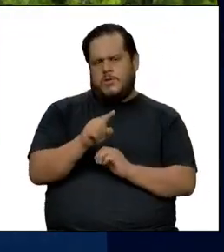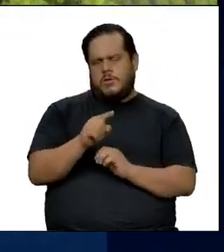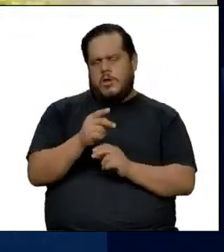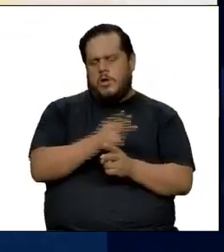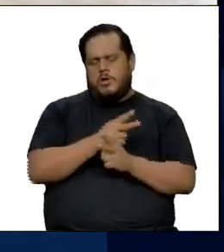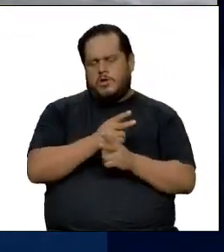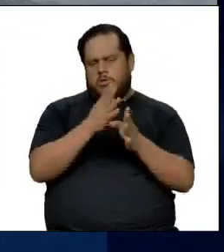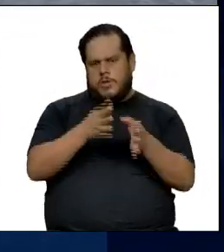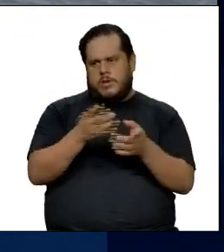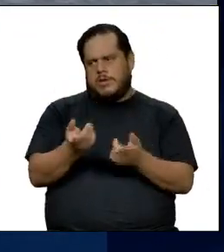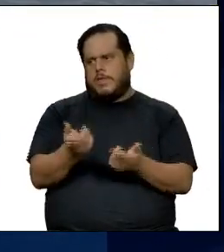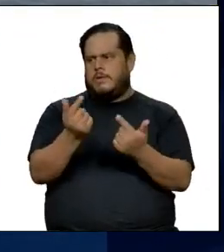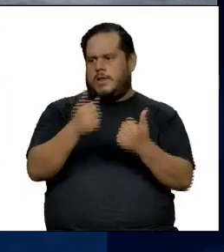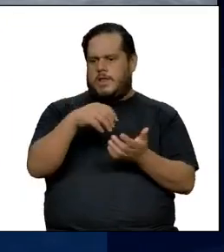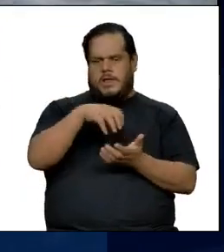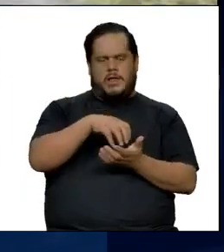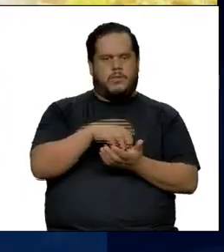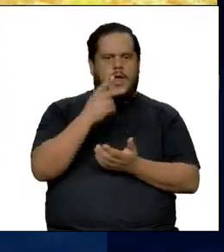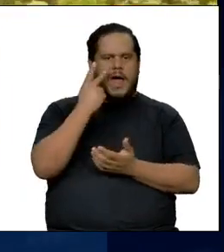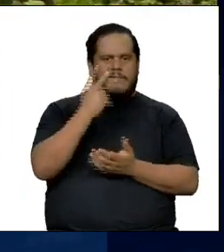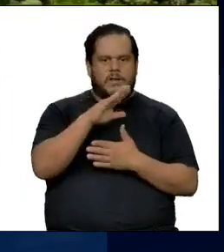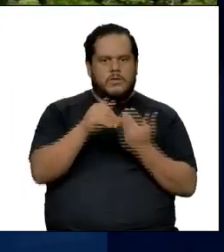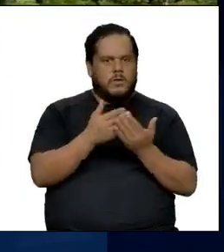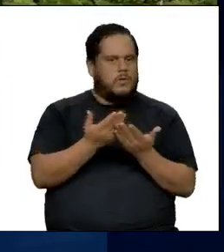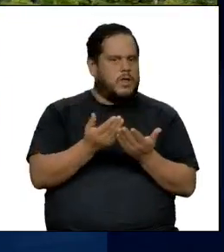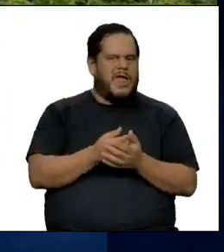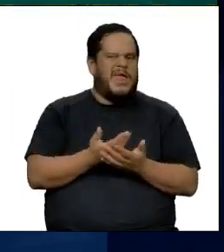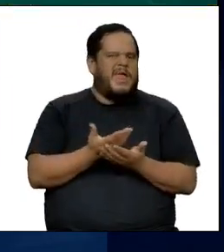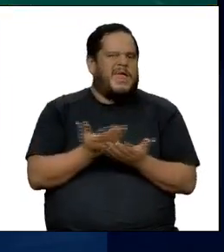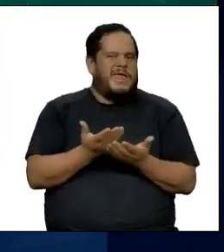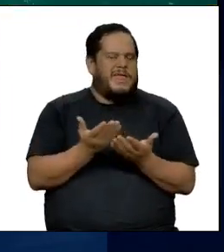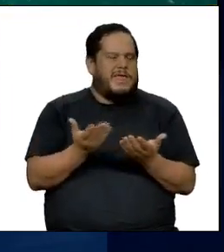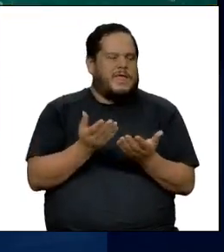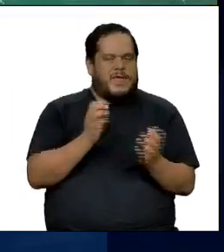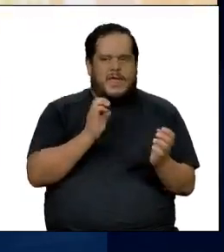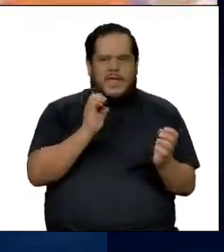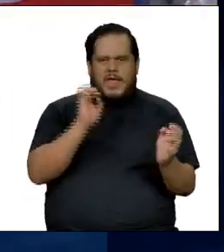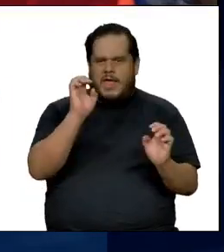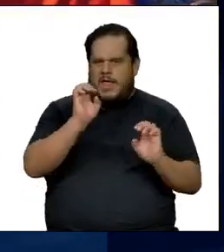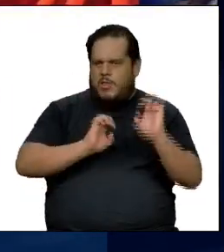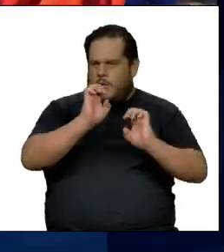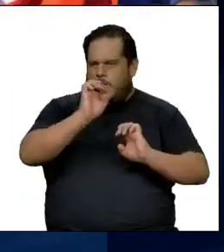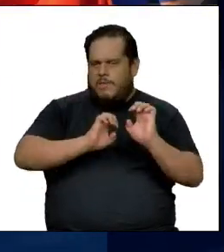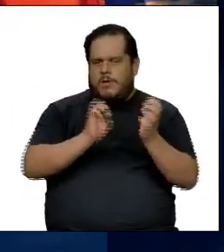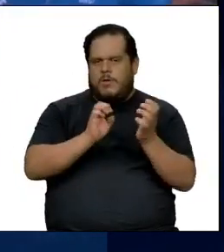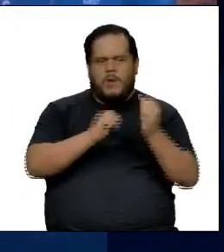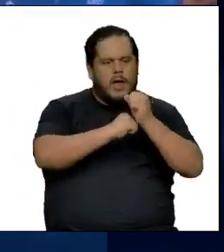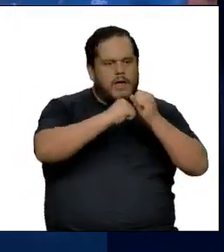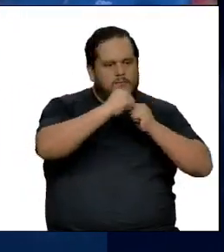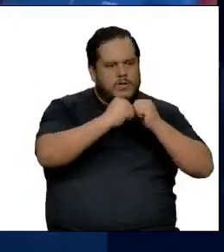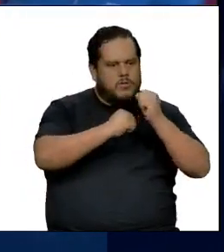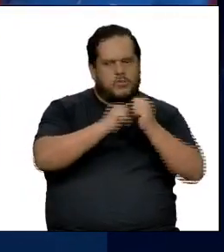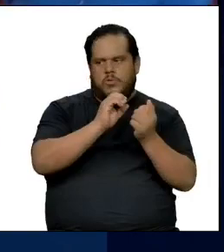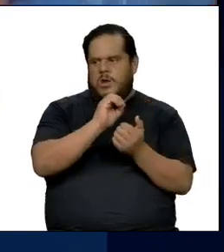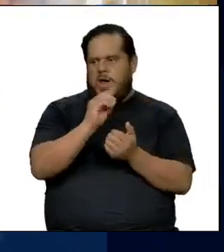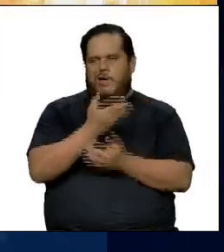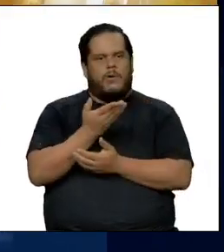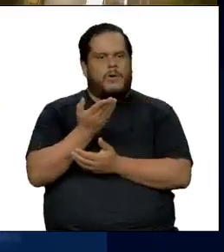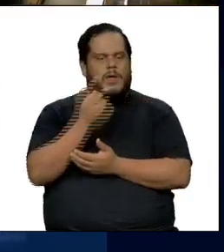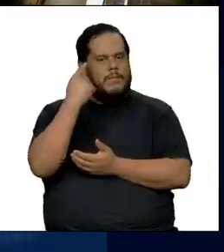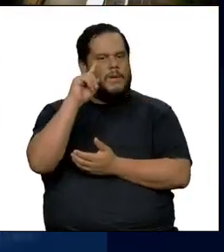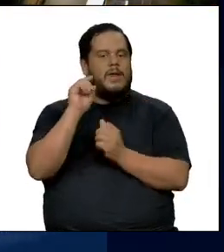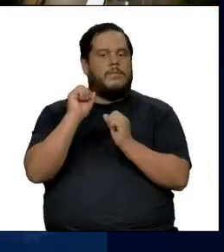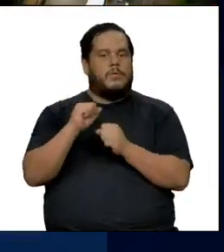al cantón a ver todo lo que hay? ¿Qué evalúan? ¿Infraestructura? ¿Qué es lo que revisan